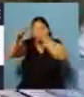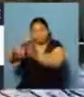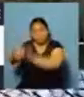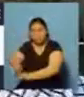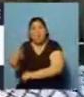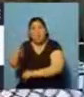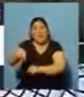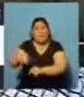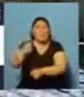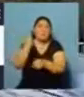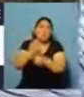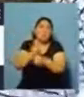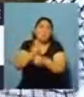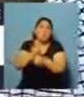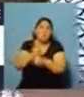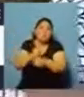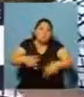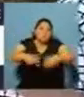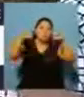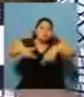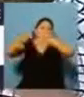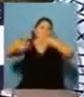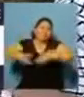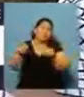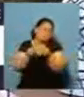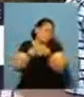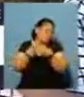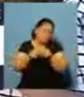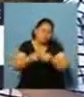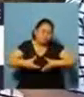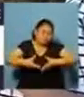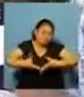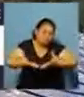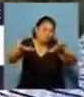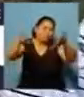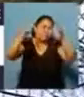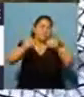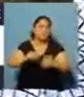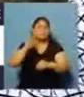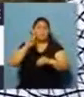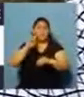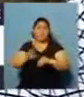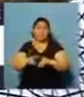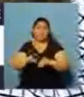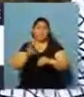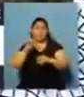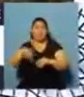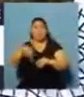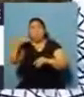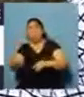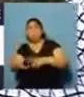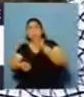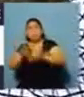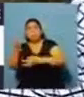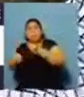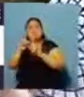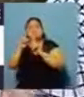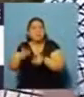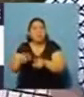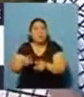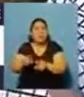trabaja en la línea. Pura monte, pura selva, digamos. Es pura selva, exactamente. Y además, bueno, tenemos otros incendios, no solamente